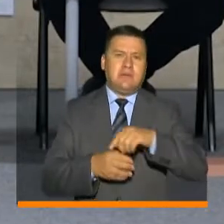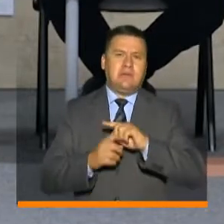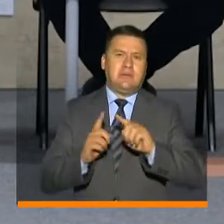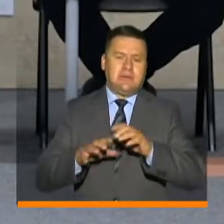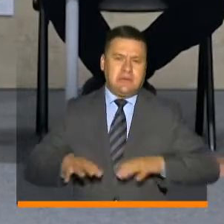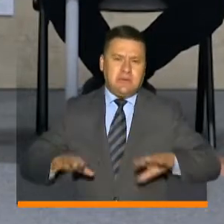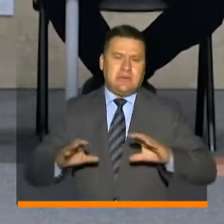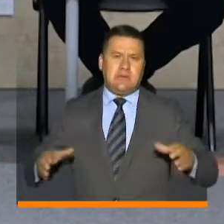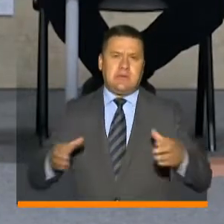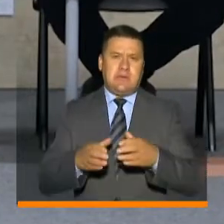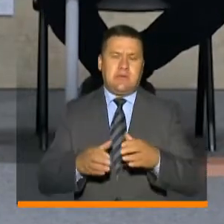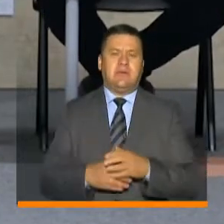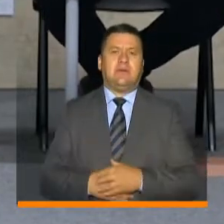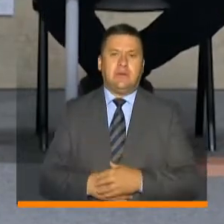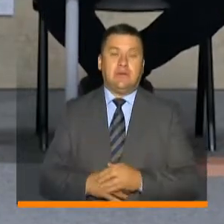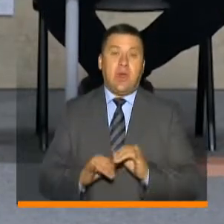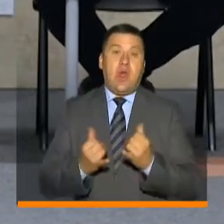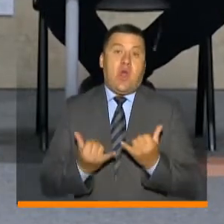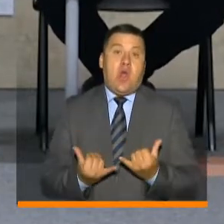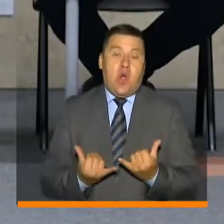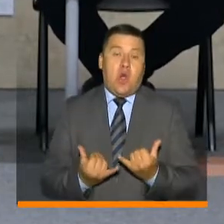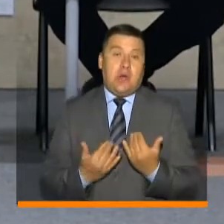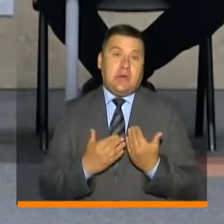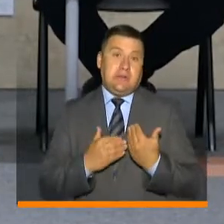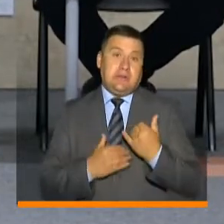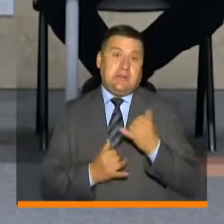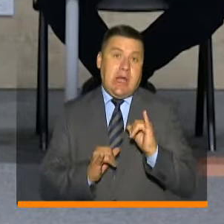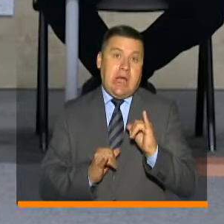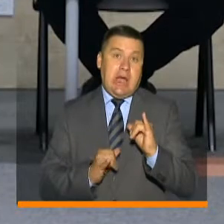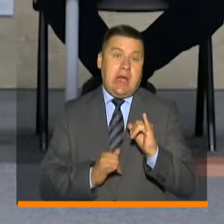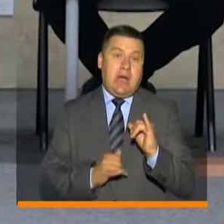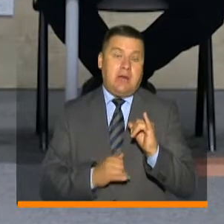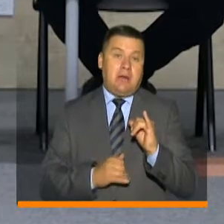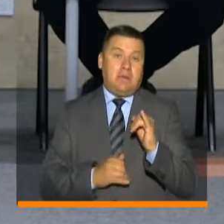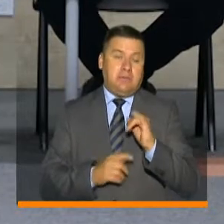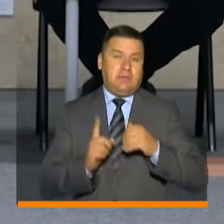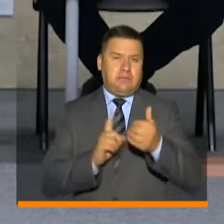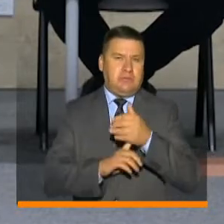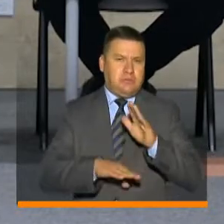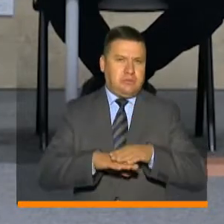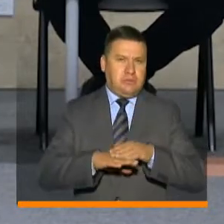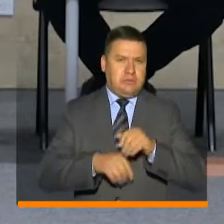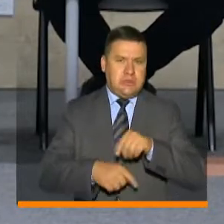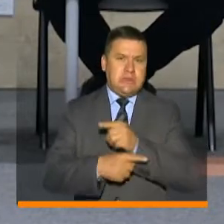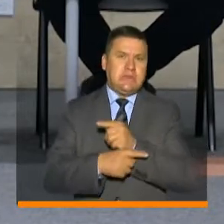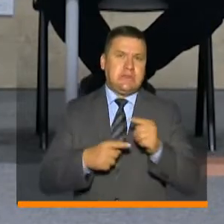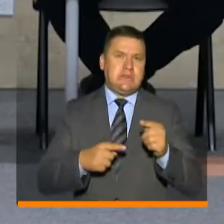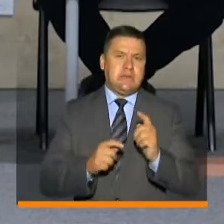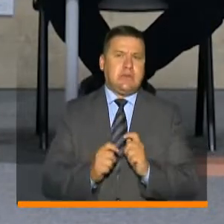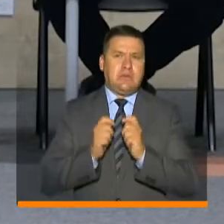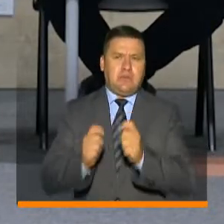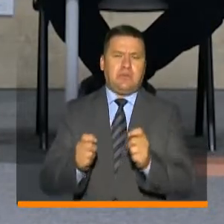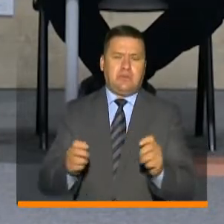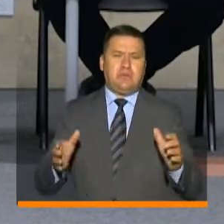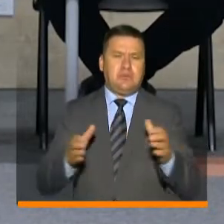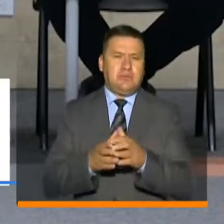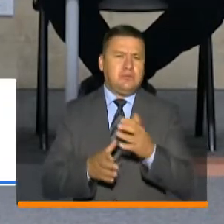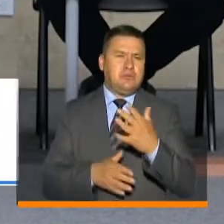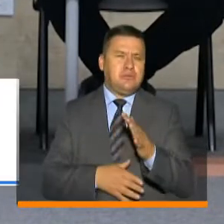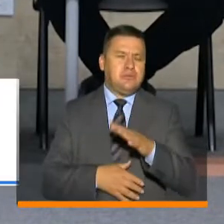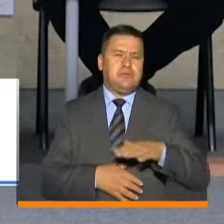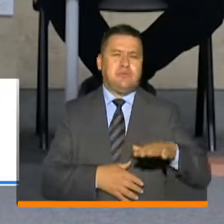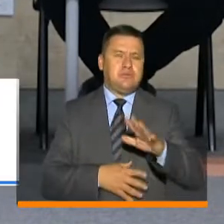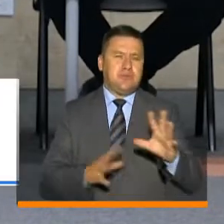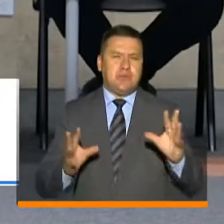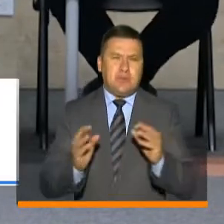diferentes actividades. Hoy ya hemos instalado, en esta semana hemos aportado